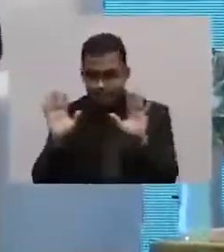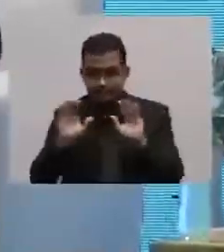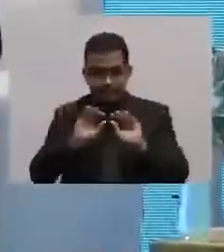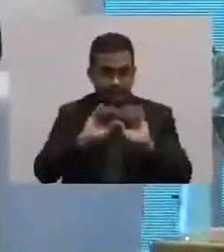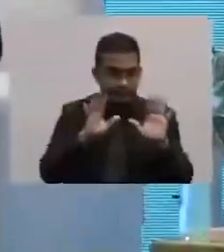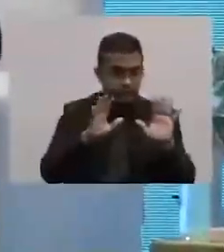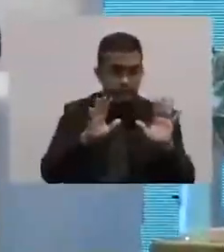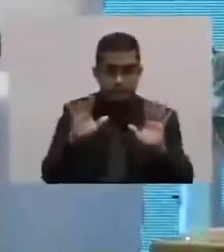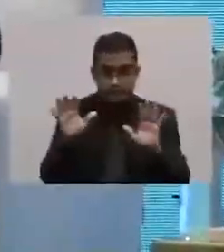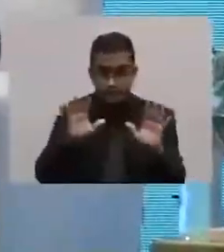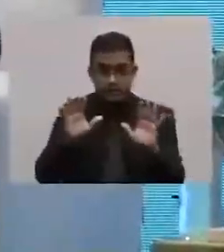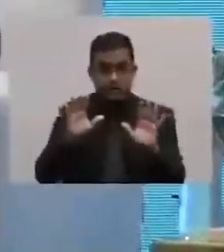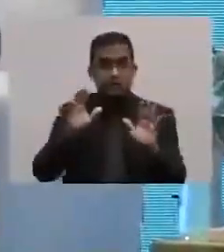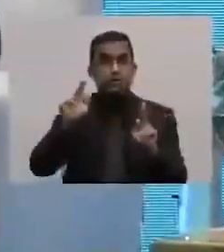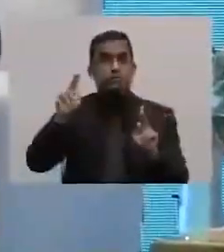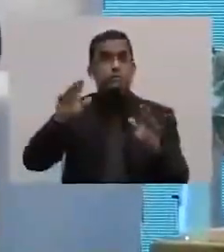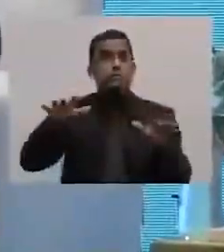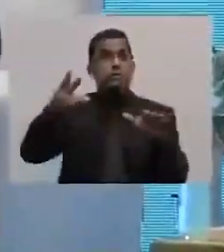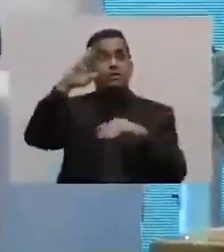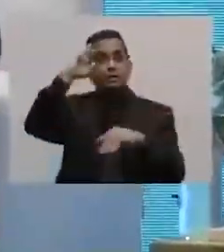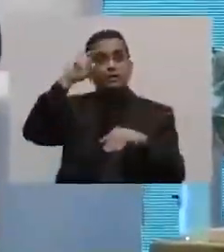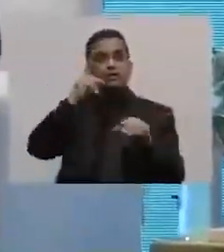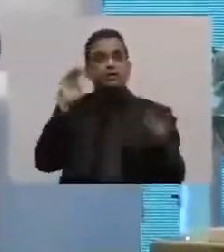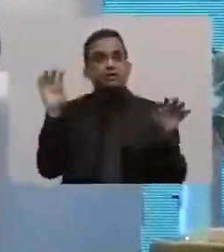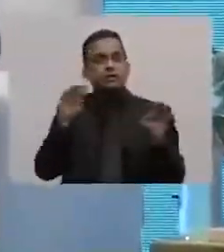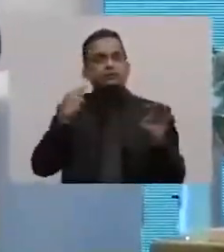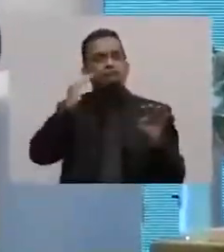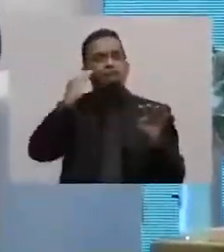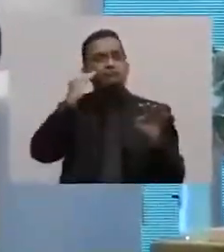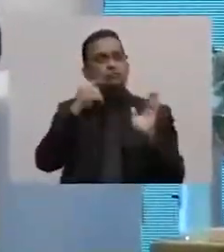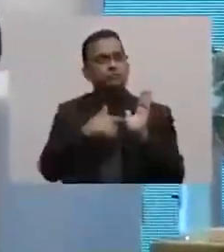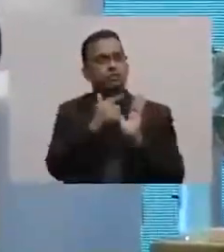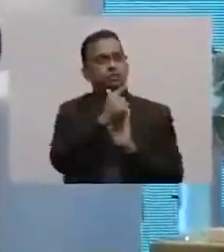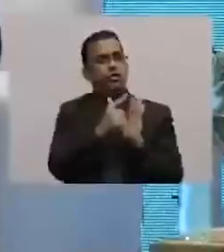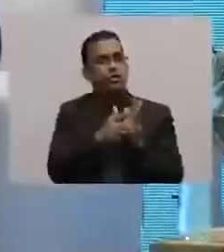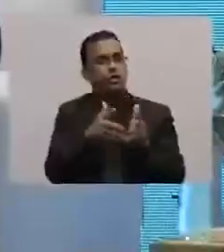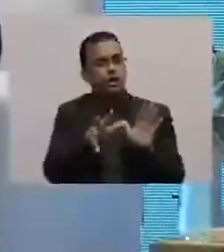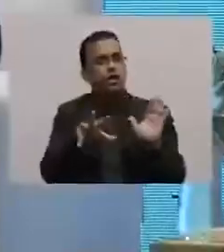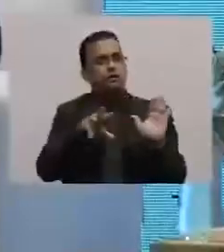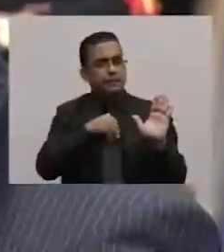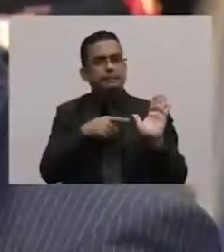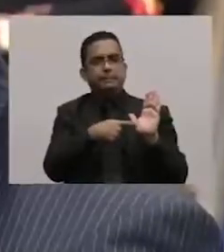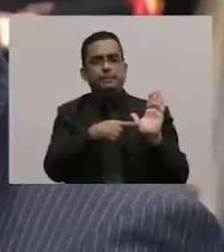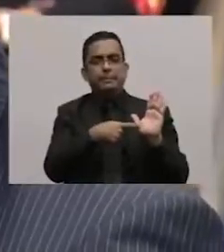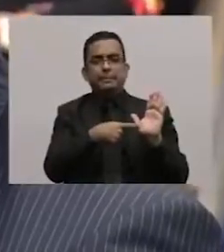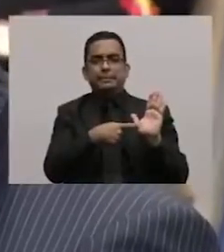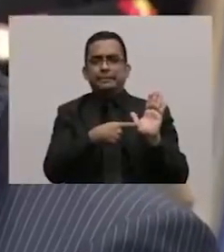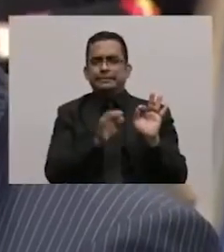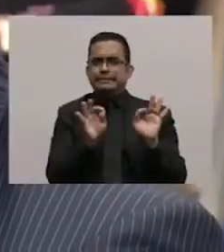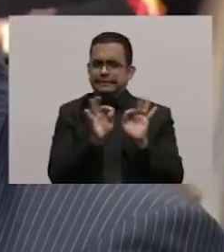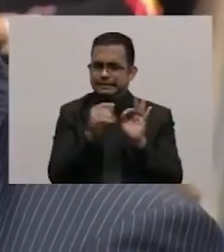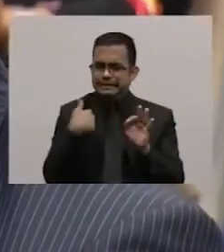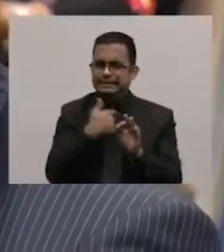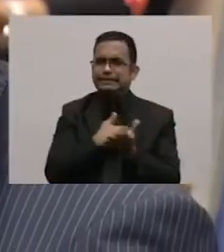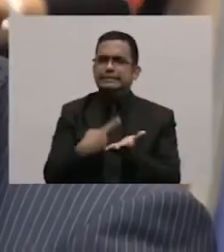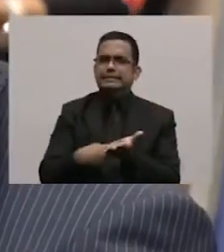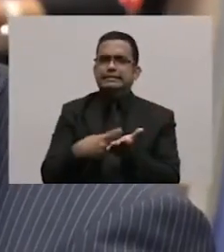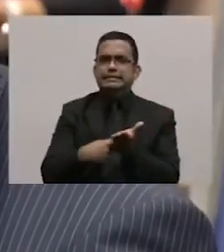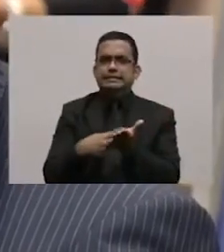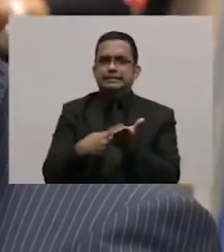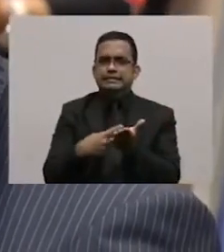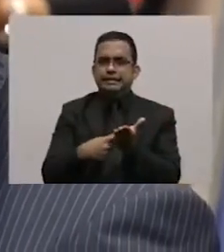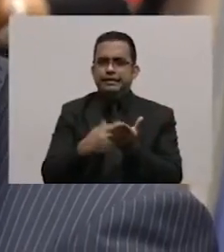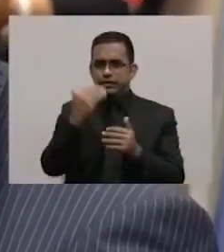que el país tenga, digamos, legalmente los procedimientos establecidos para poder